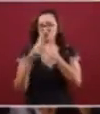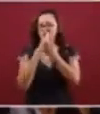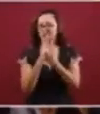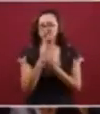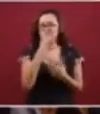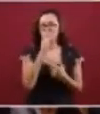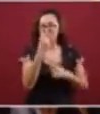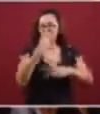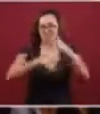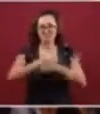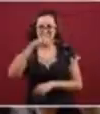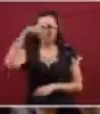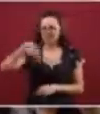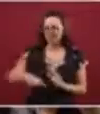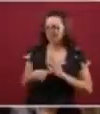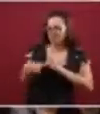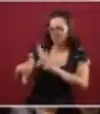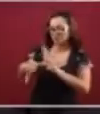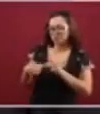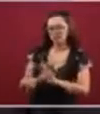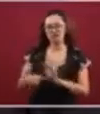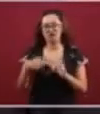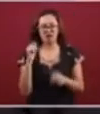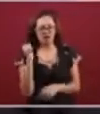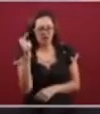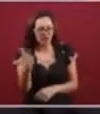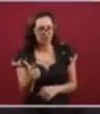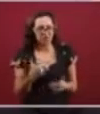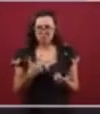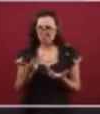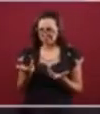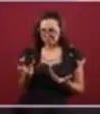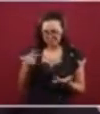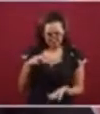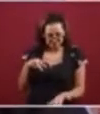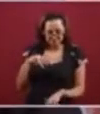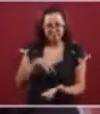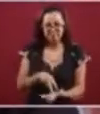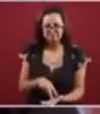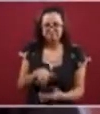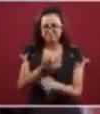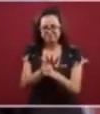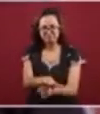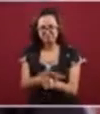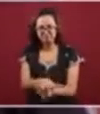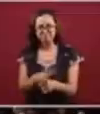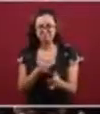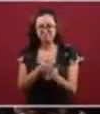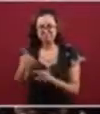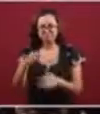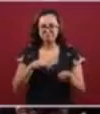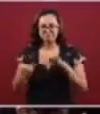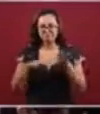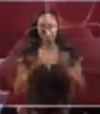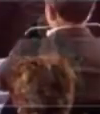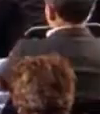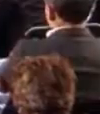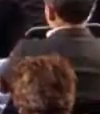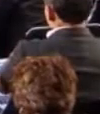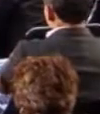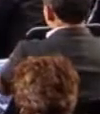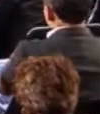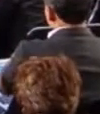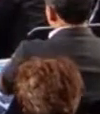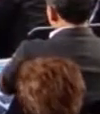tienen la posibilidad de estar aquí manifestándose, claro, o de poder acercarse y poder ejercer un poco de presión para sus derechos laborales. Es la primera pregunta,